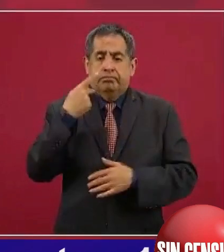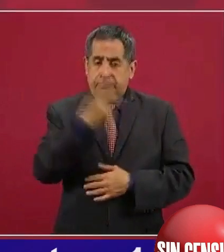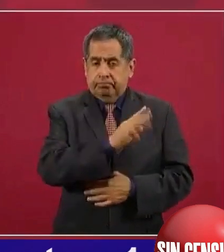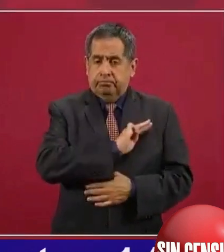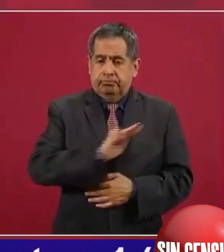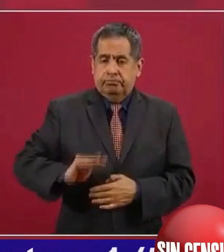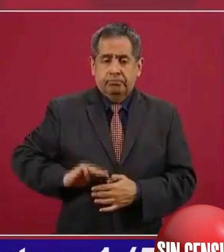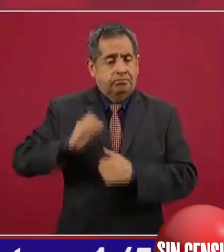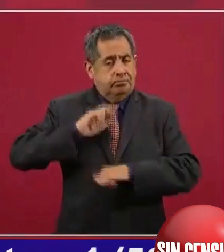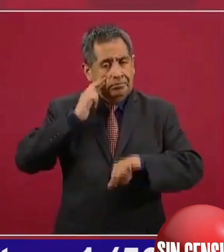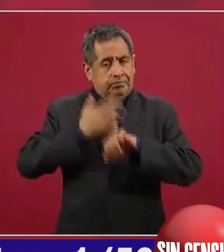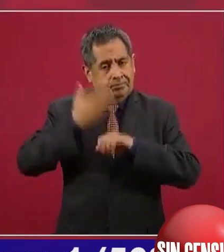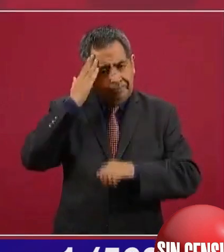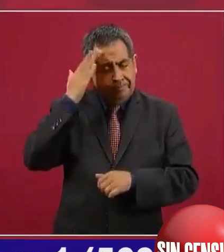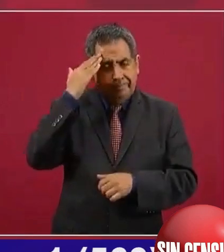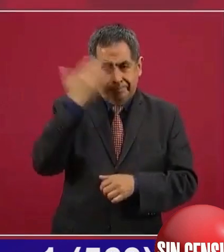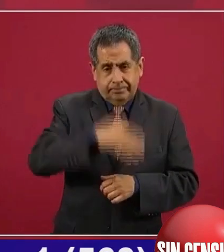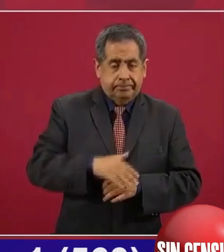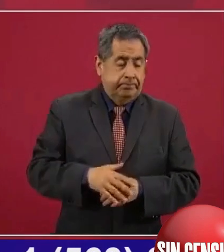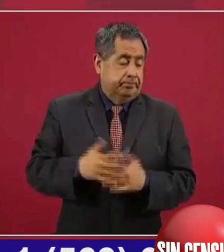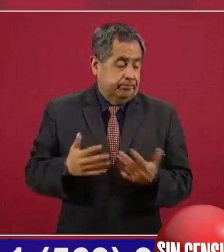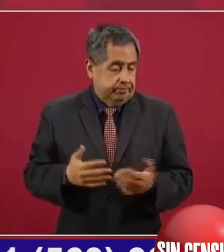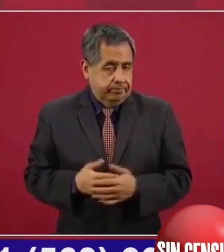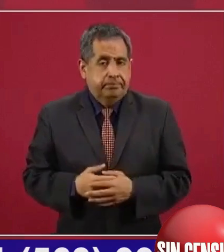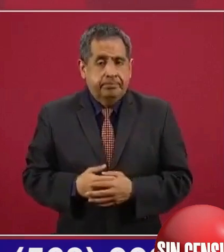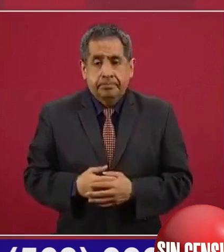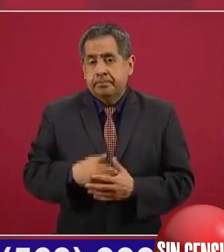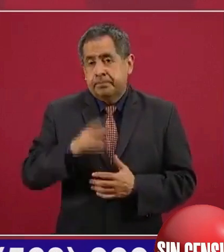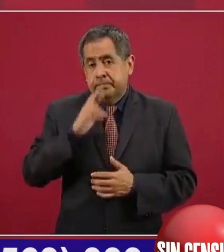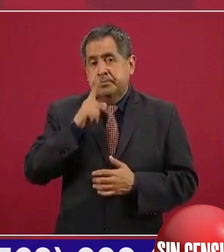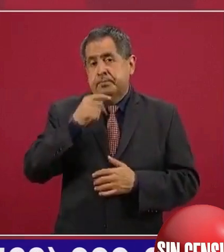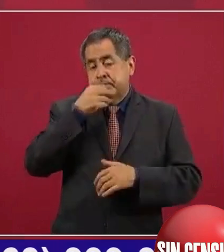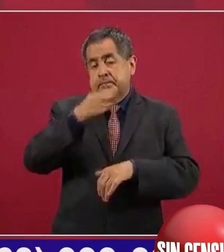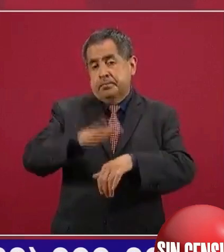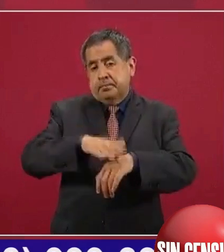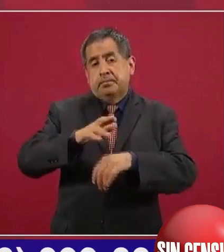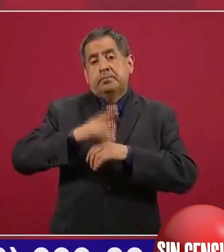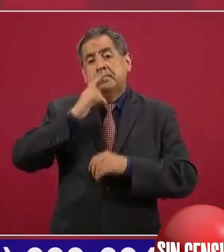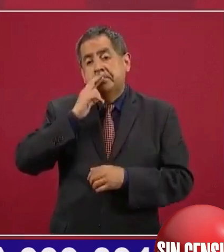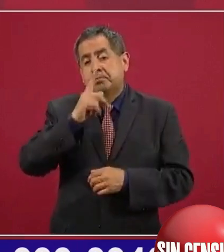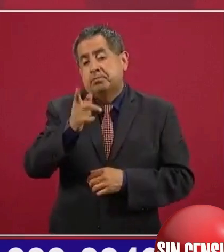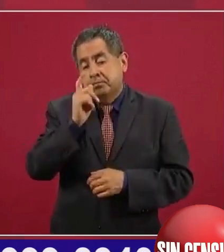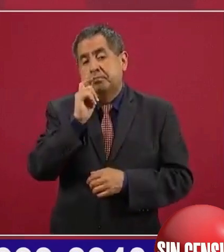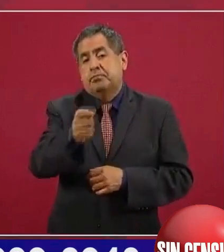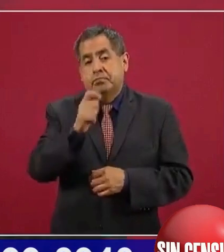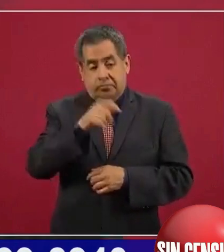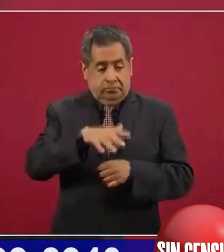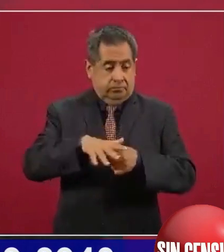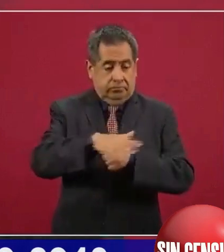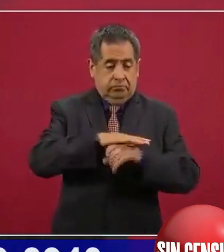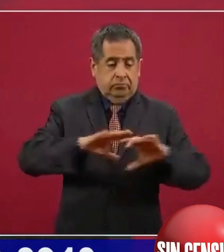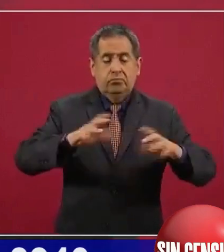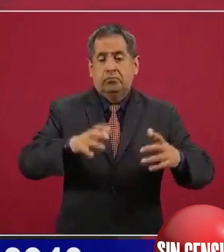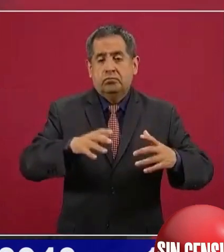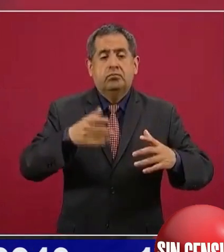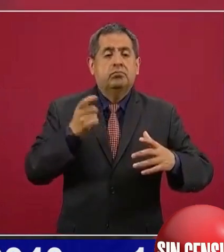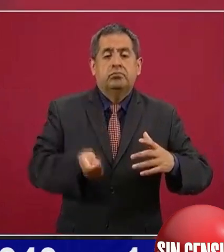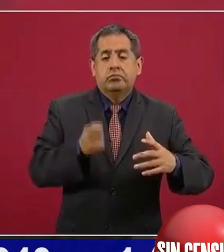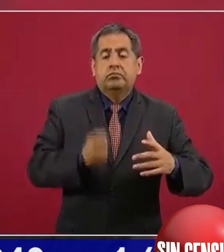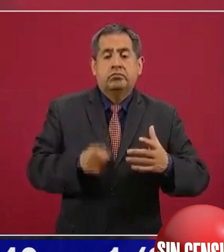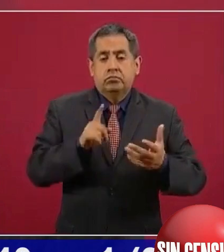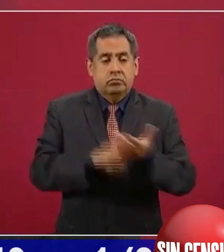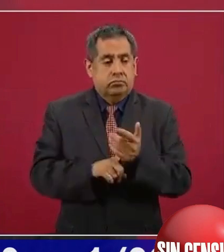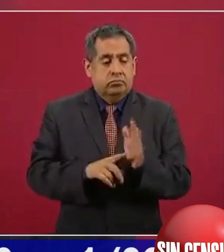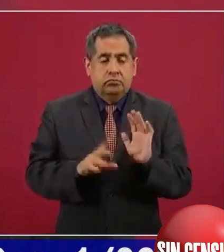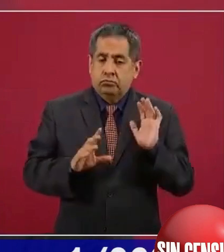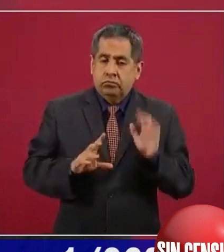legales. Entonces, es preferente si a nivel local se pueden tomar las decisiones administrativas que corresponde a